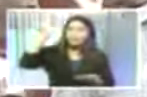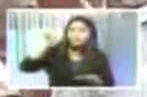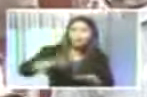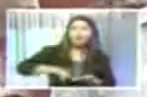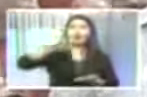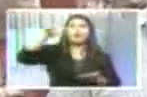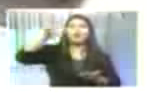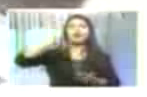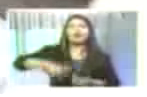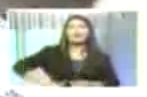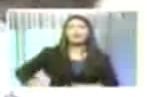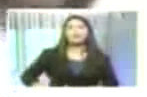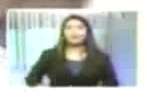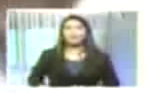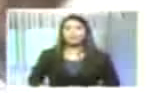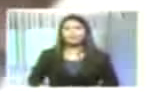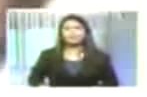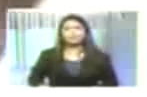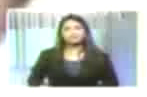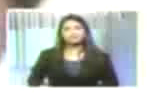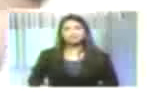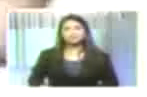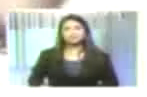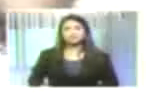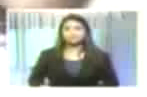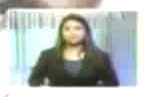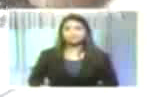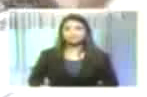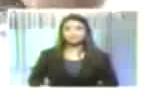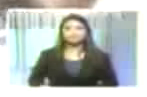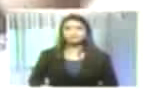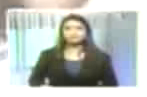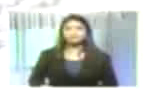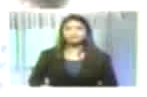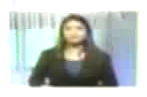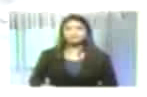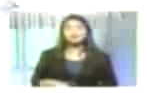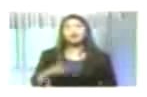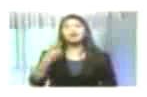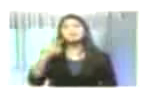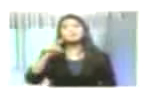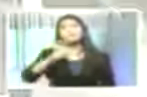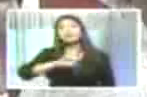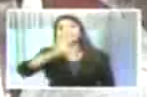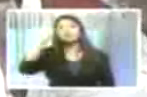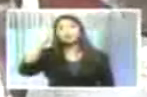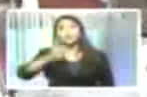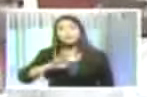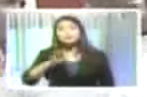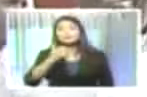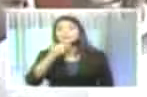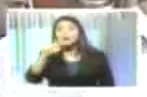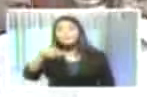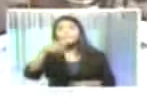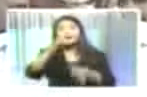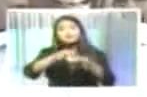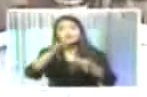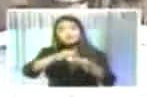¡Aprobado! Y el 20% para septiembre.